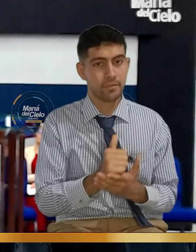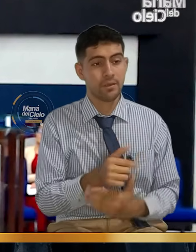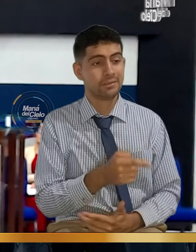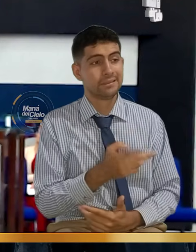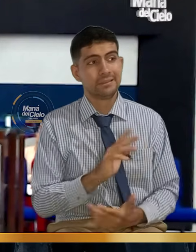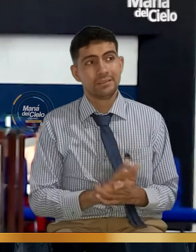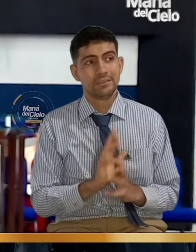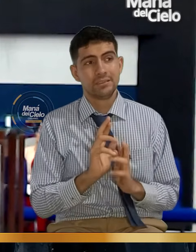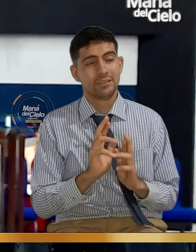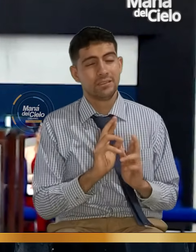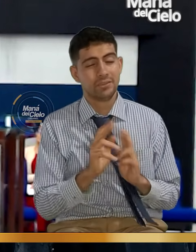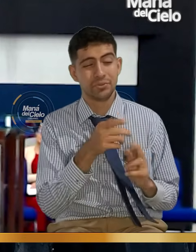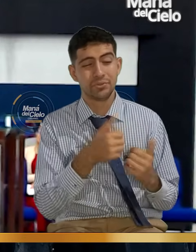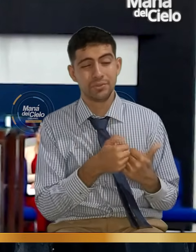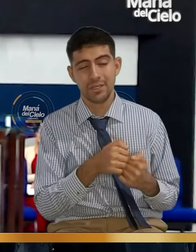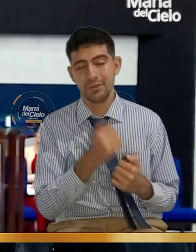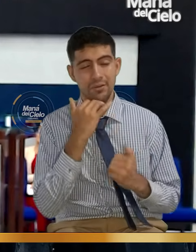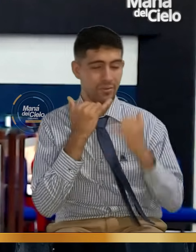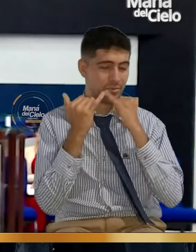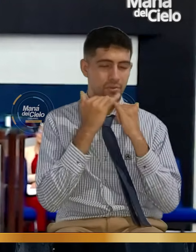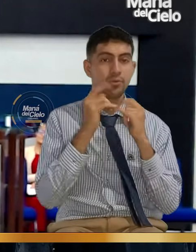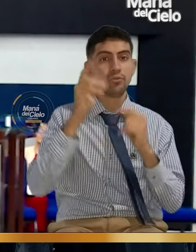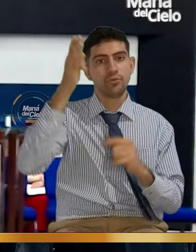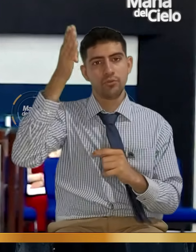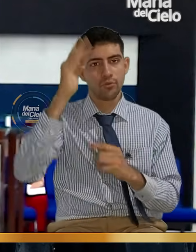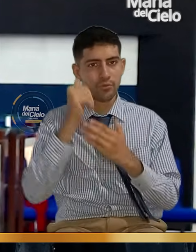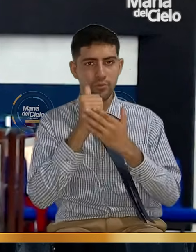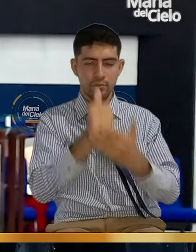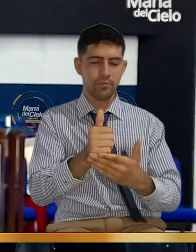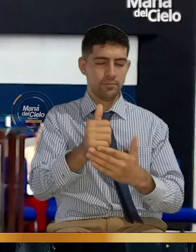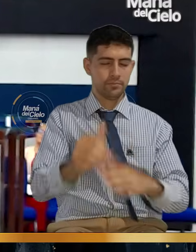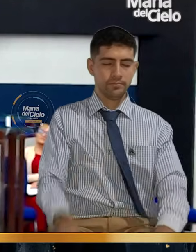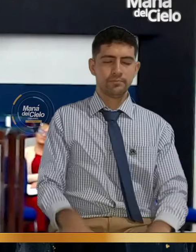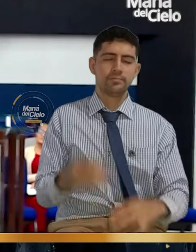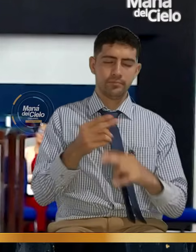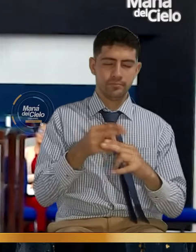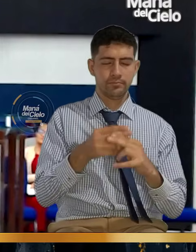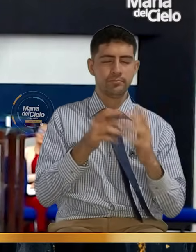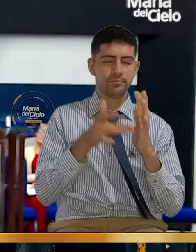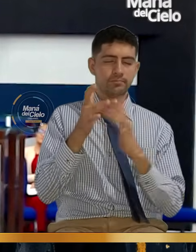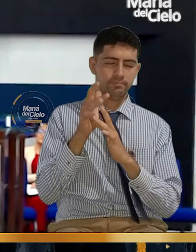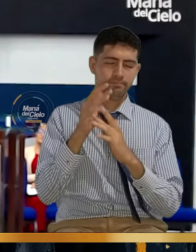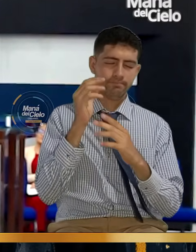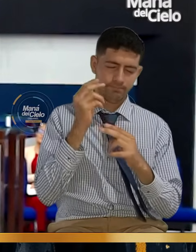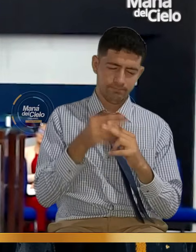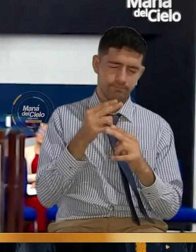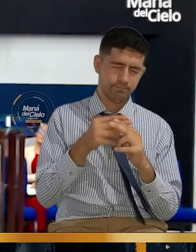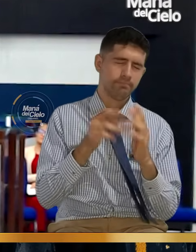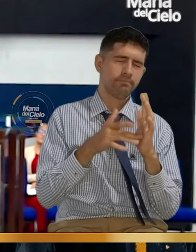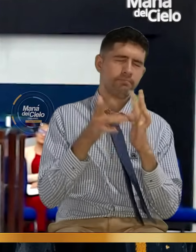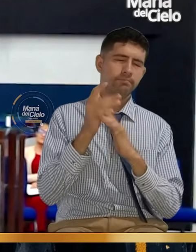creció. Llegaron a la tierra prometida con Abraham, como Dios le prometió a Abraham, esta tierra es tuya, la tierra